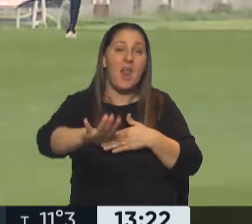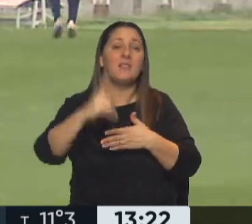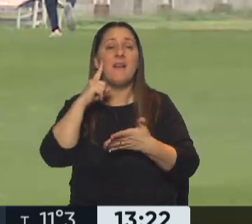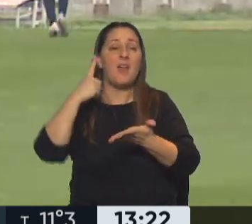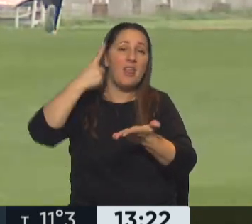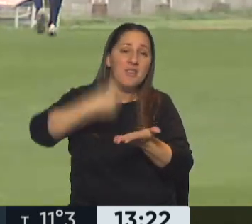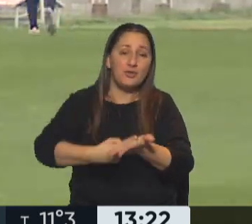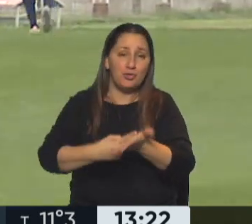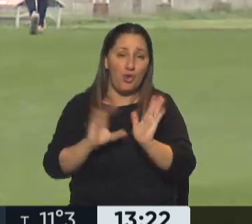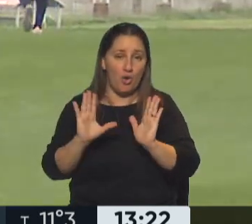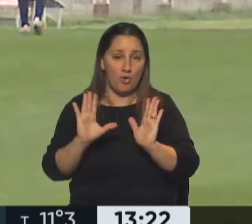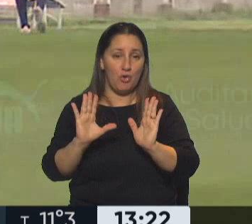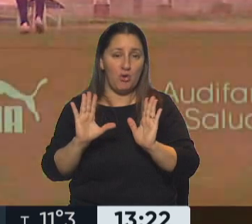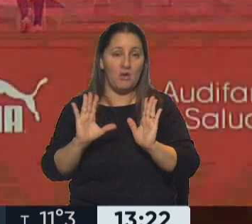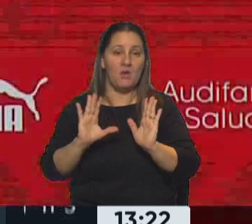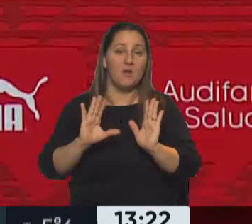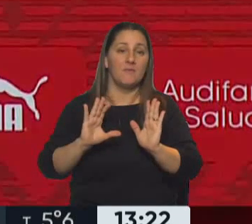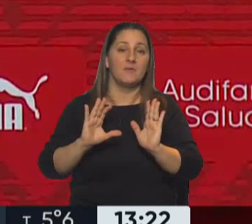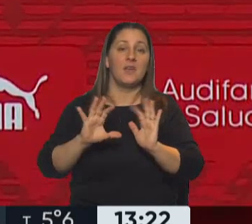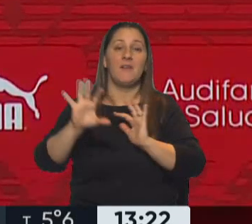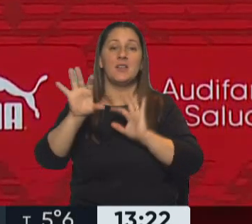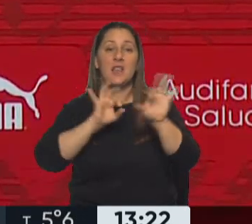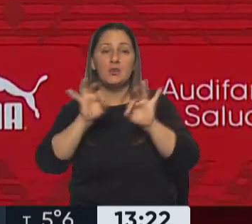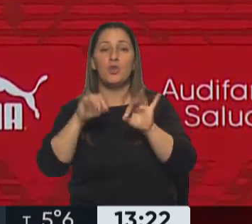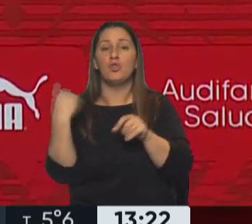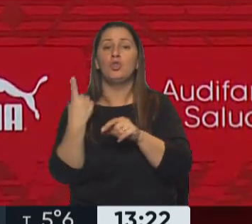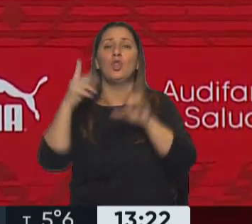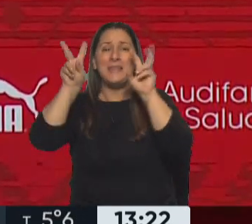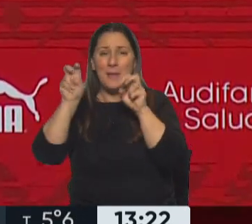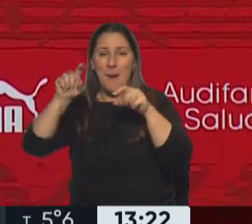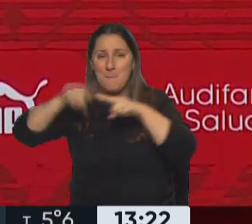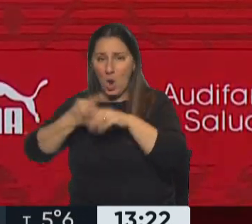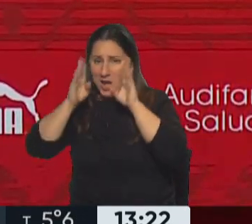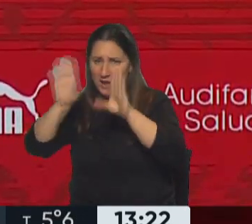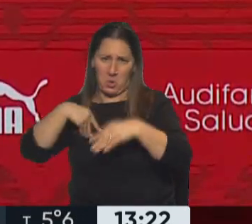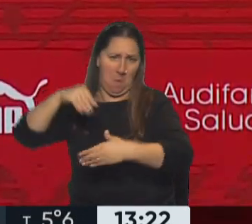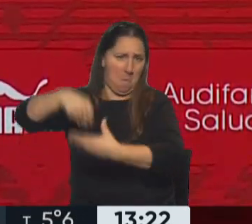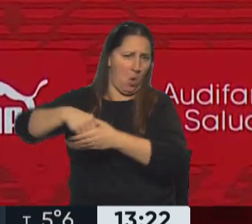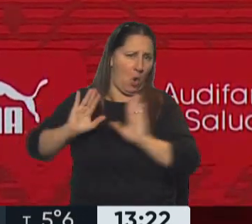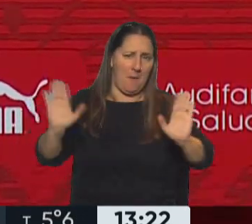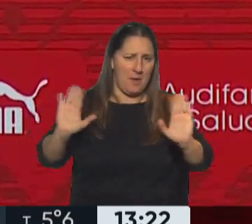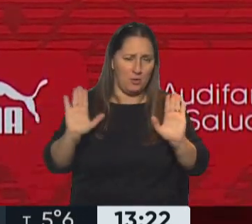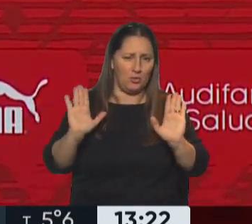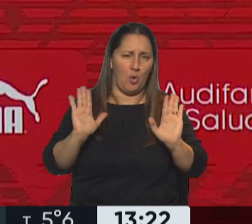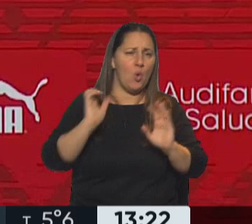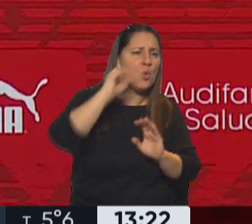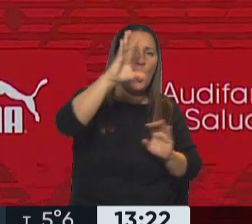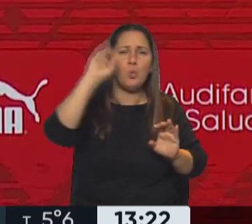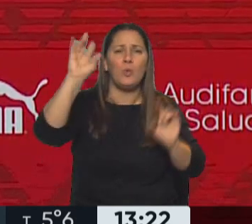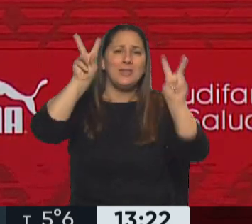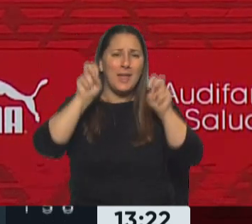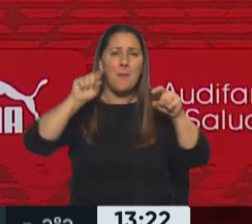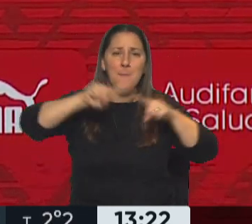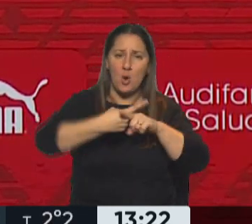quién gane las elecciones. Nosotros en lo político no nos metemos para nada, nunca nos hemos metido en ningún equipo,